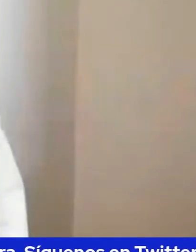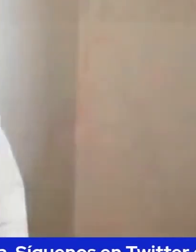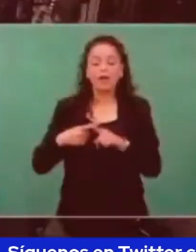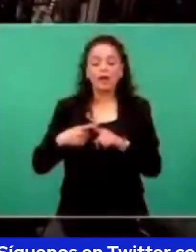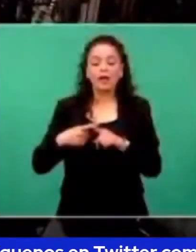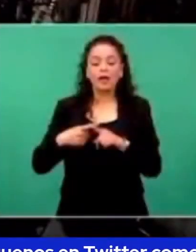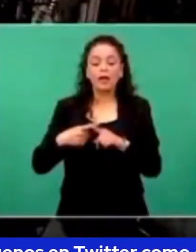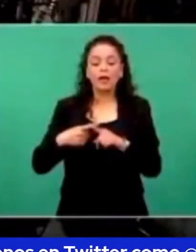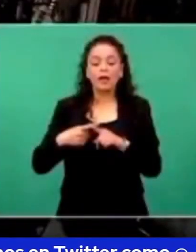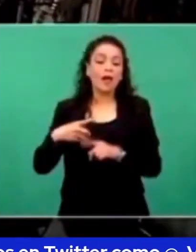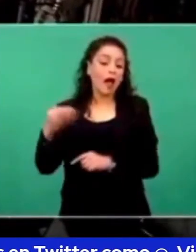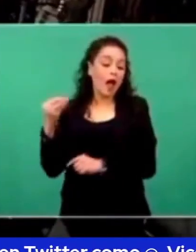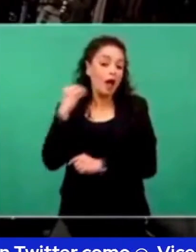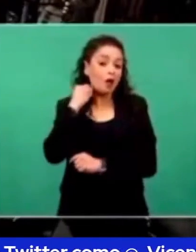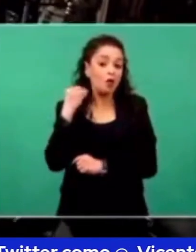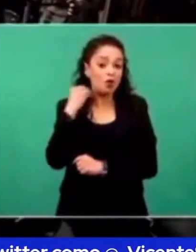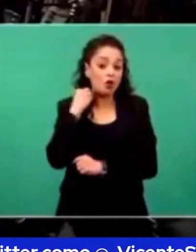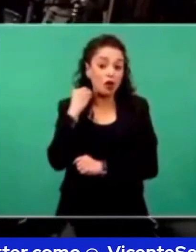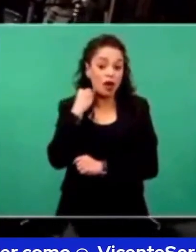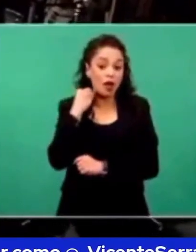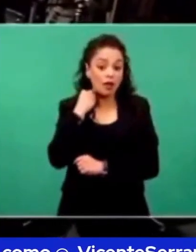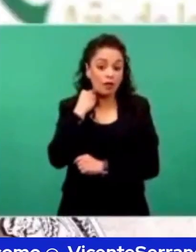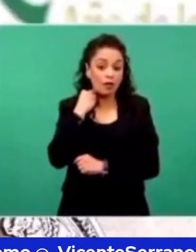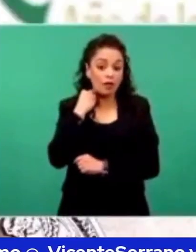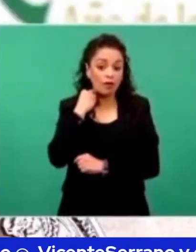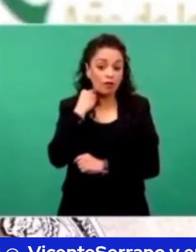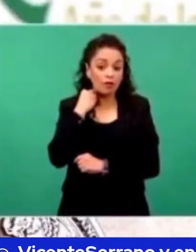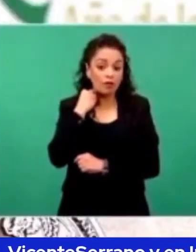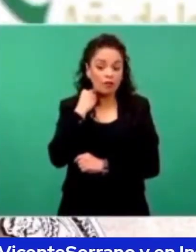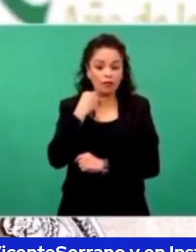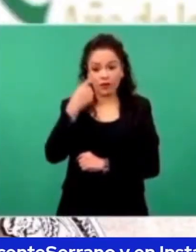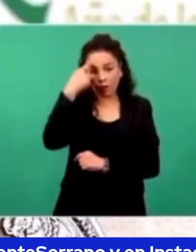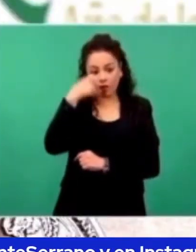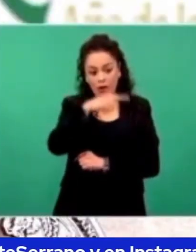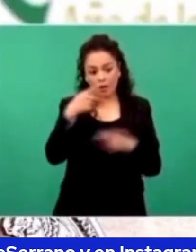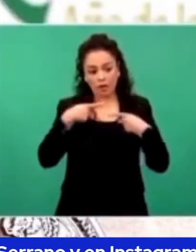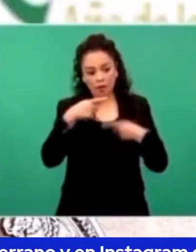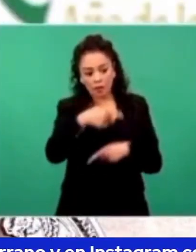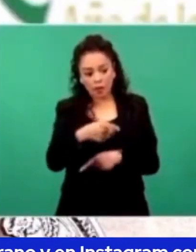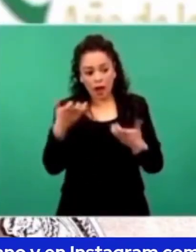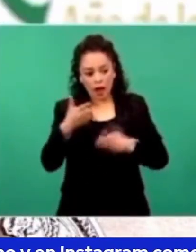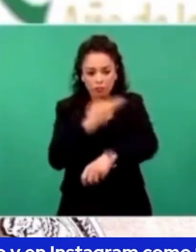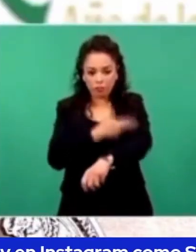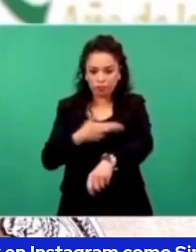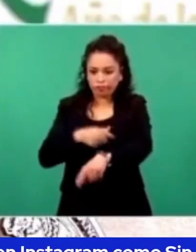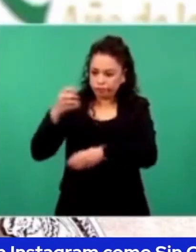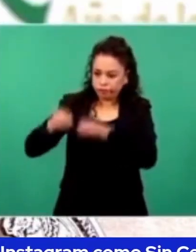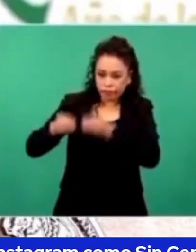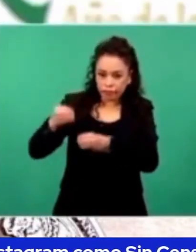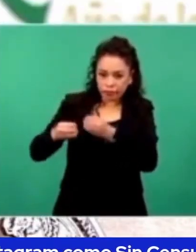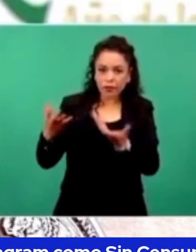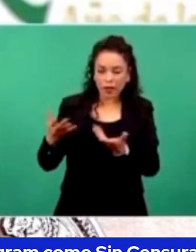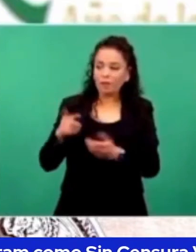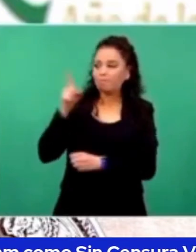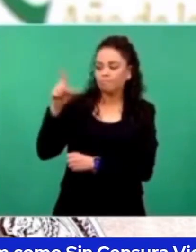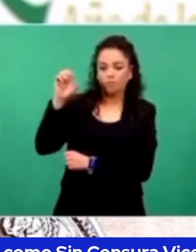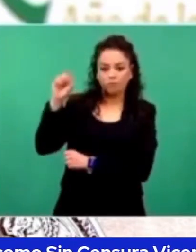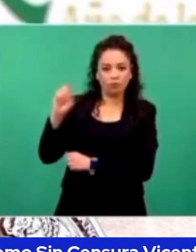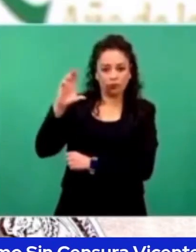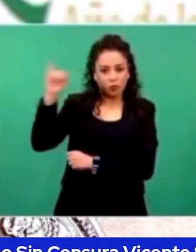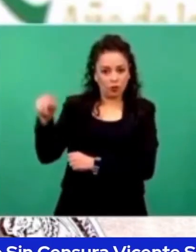Amir Ibrahim. Sujetos a proceso para que se obvie el procedimiento y la Suprema Corte